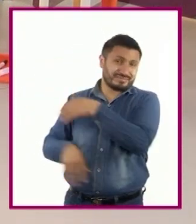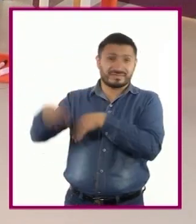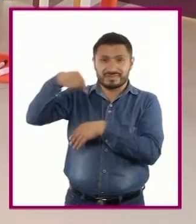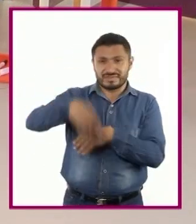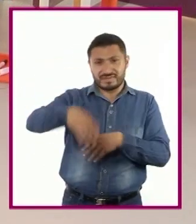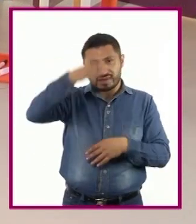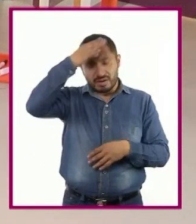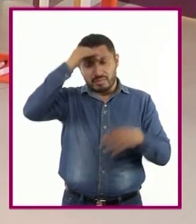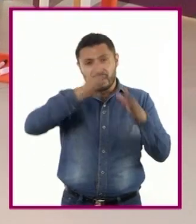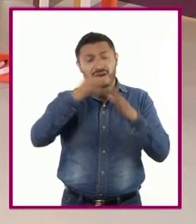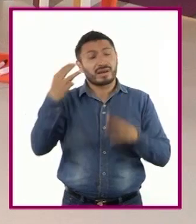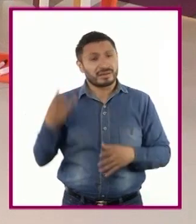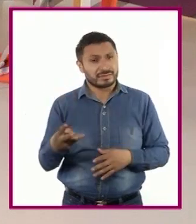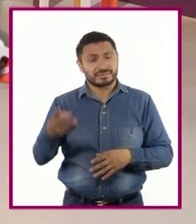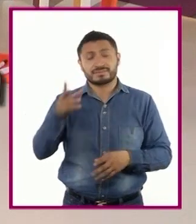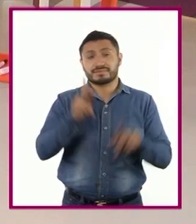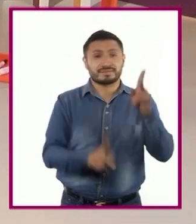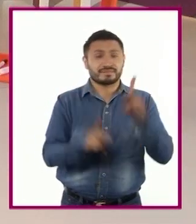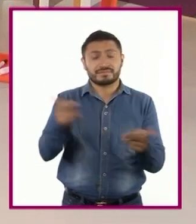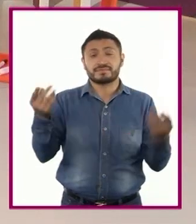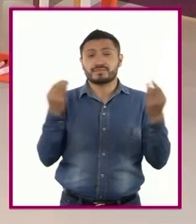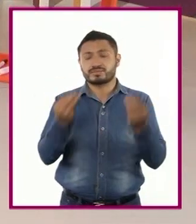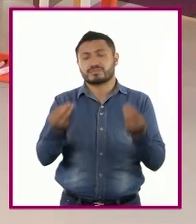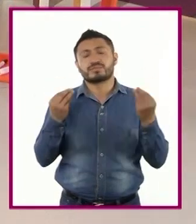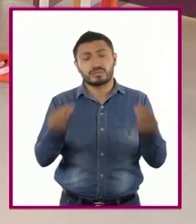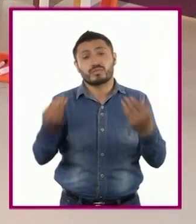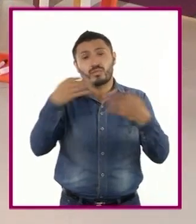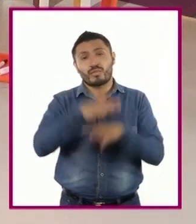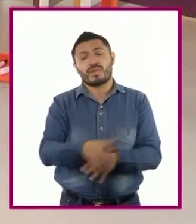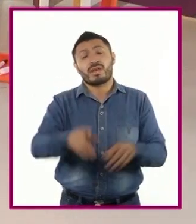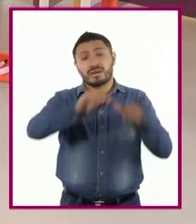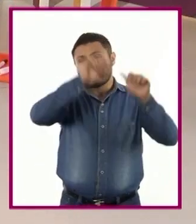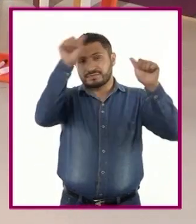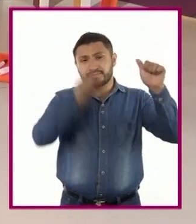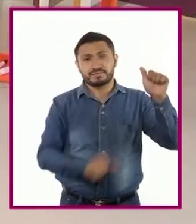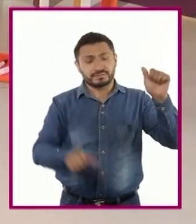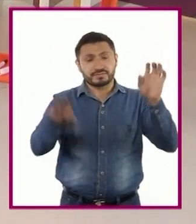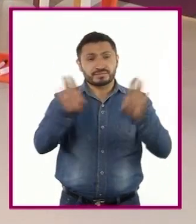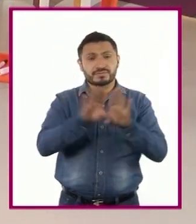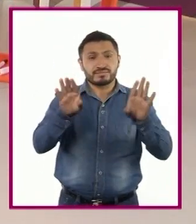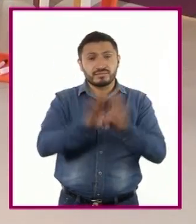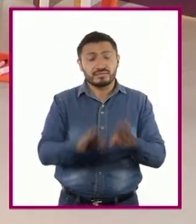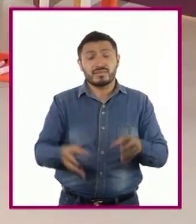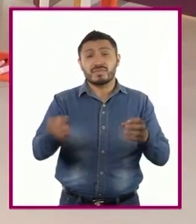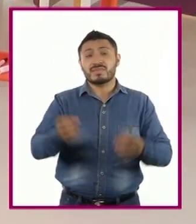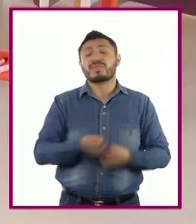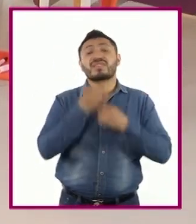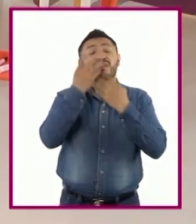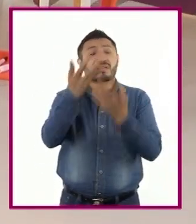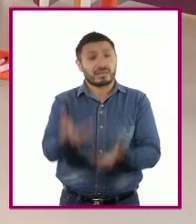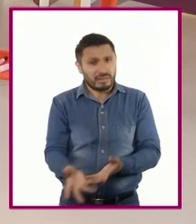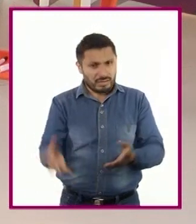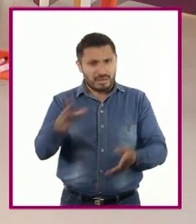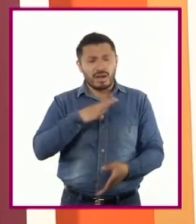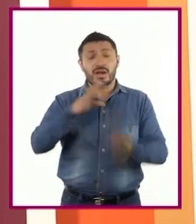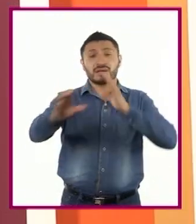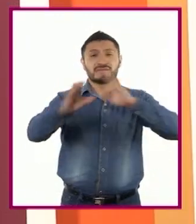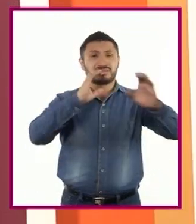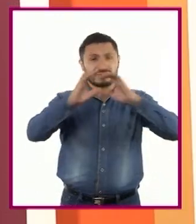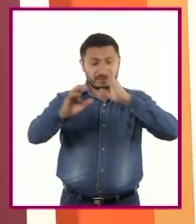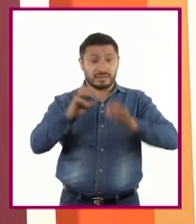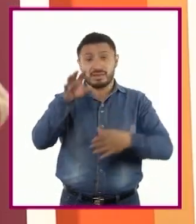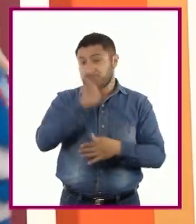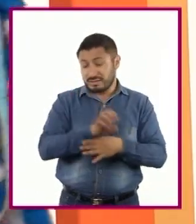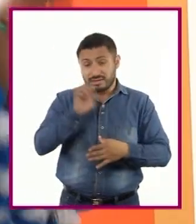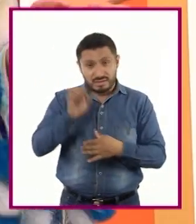Aprende en Casa 3 hemos hablado demasiado sobre que el arte es una expresión que comunica. Por